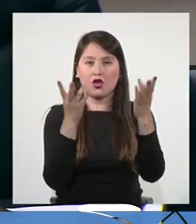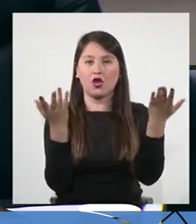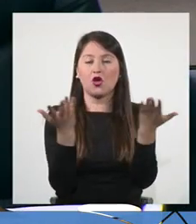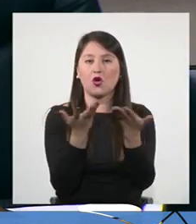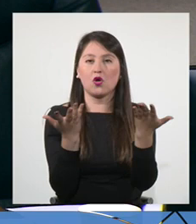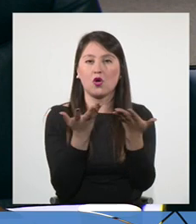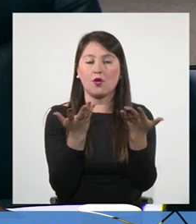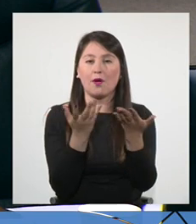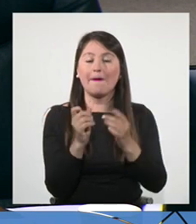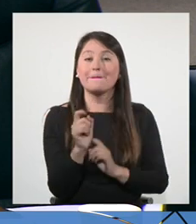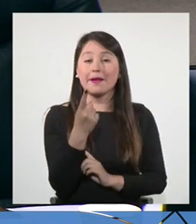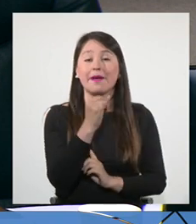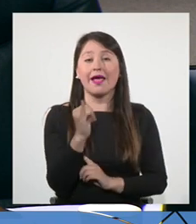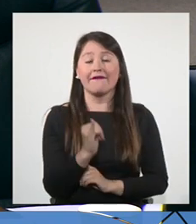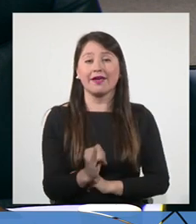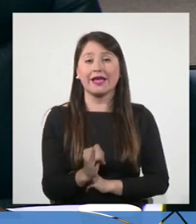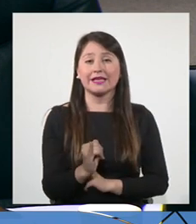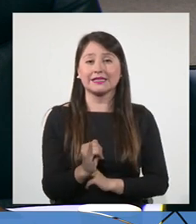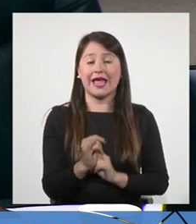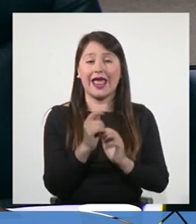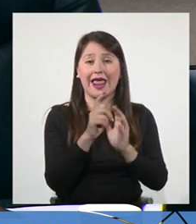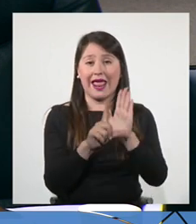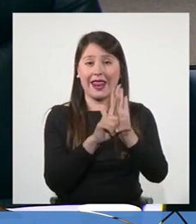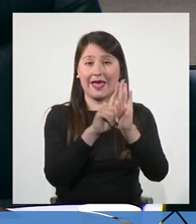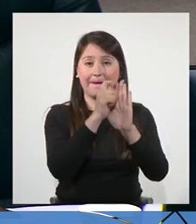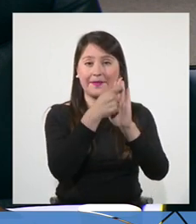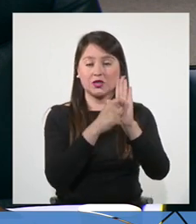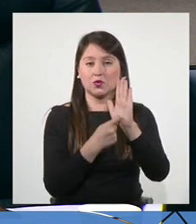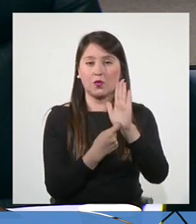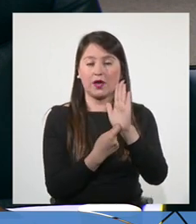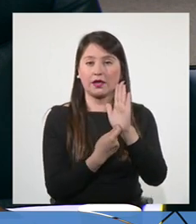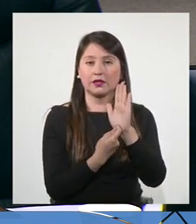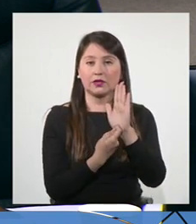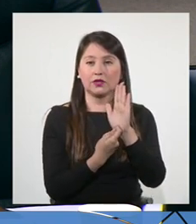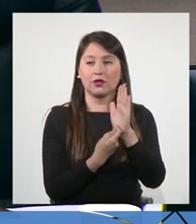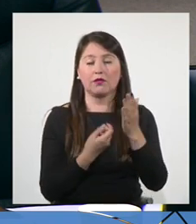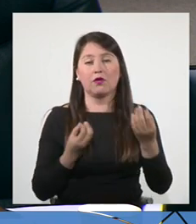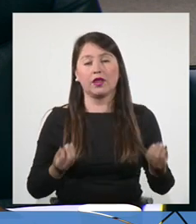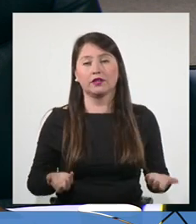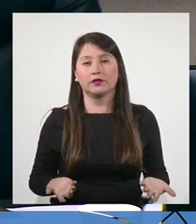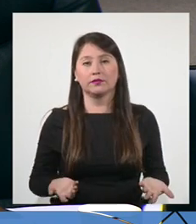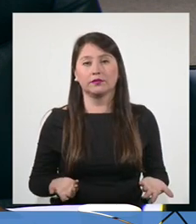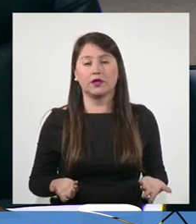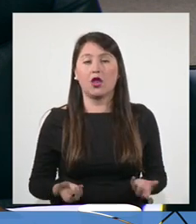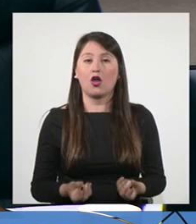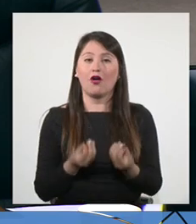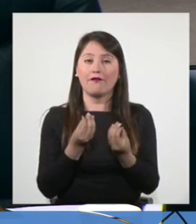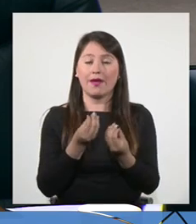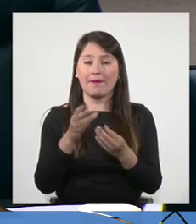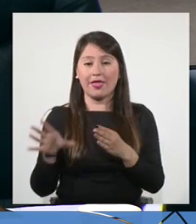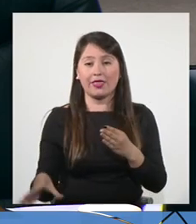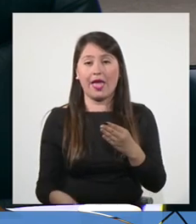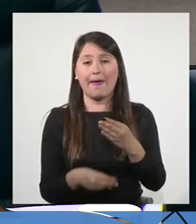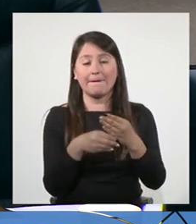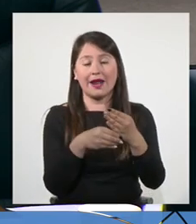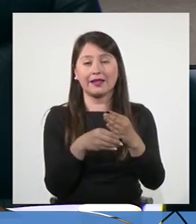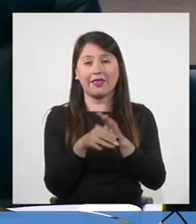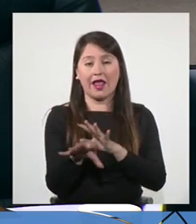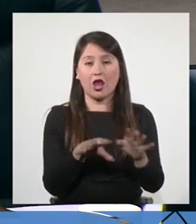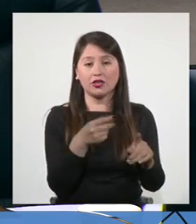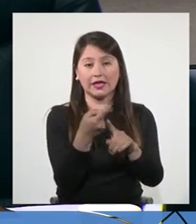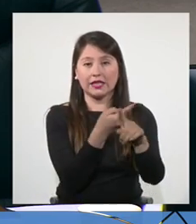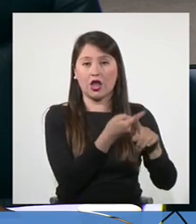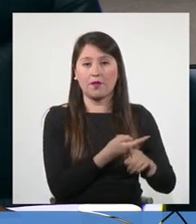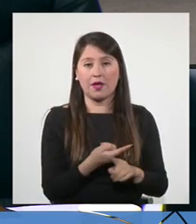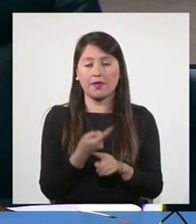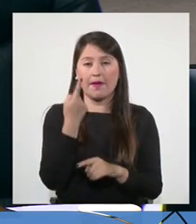sí, pero es la primera vez que ocurre en la ley de presupuesto. Bueno, obviamente es parte de las cosas que se están conversando, pero si